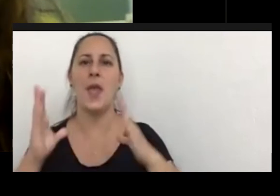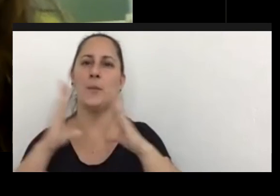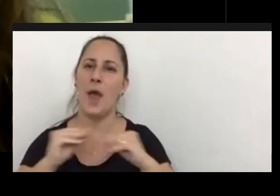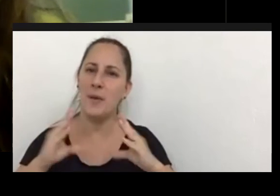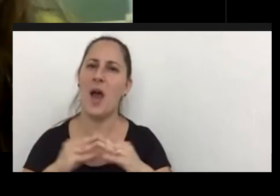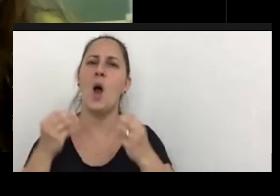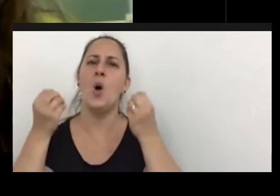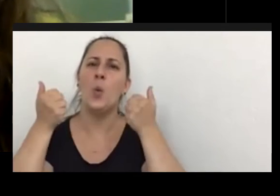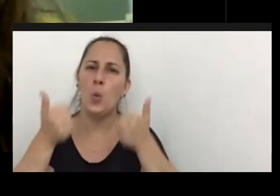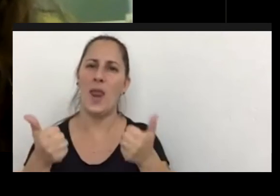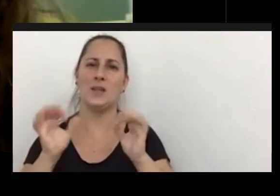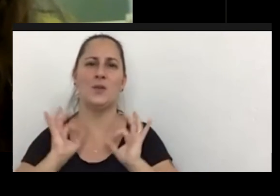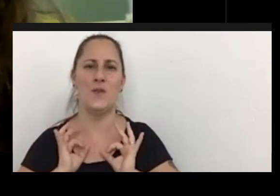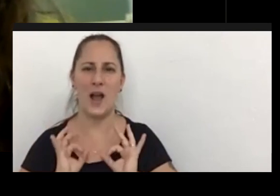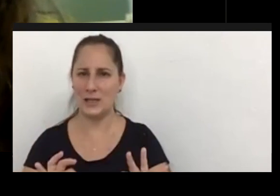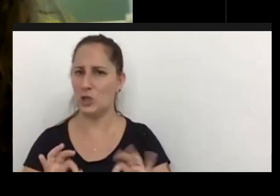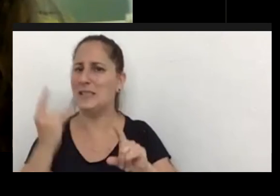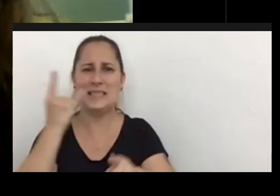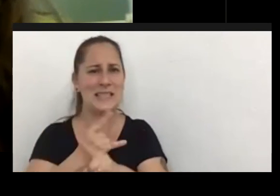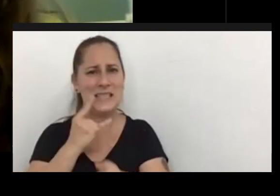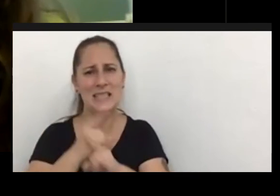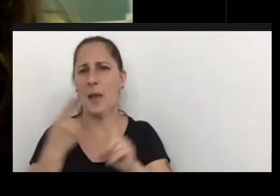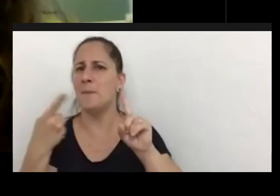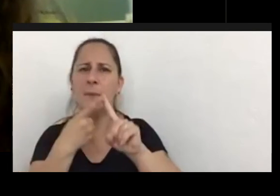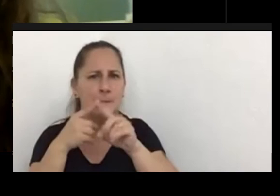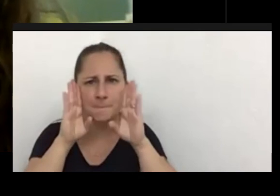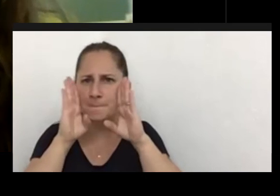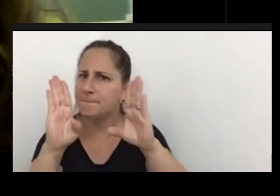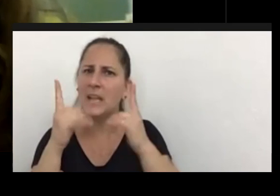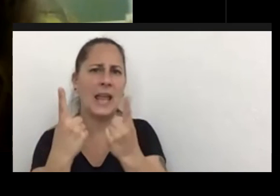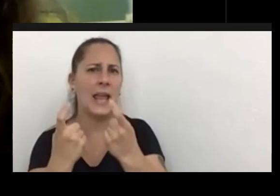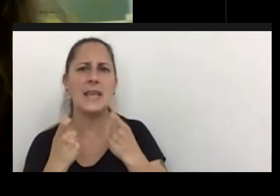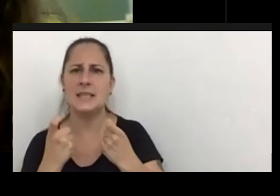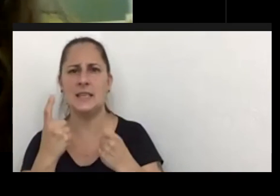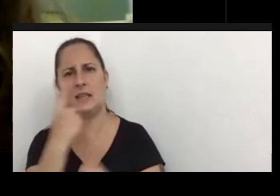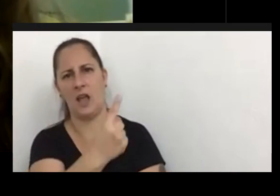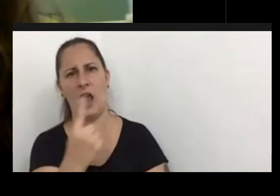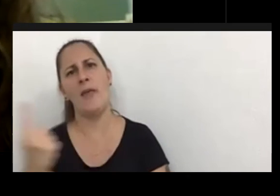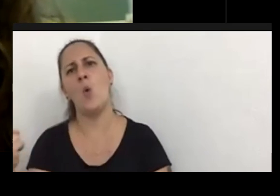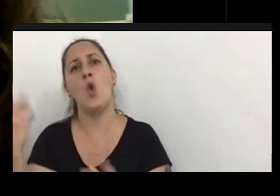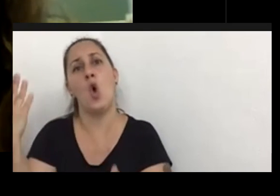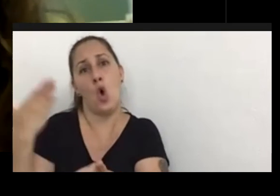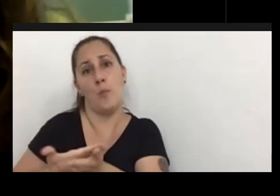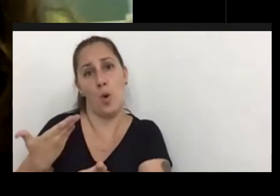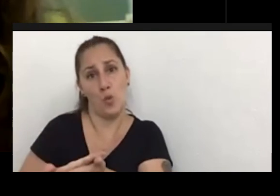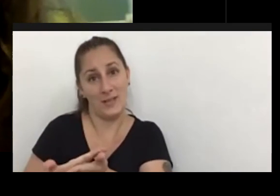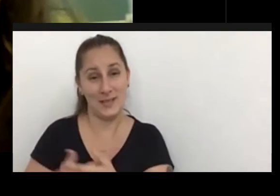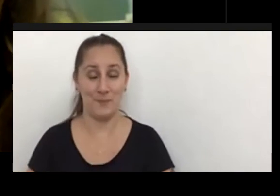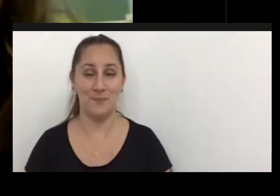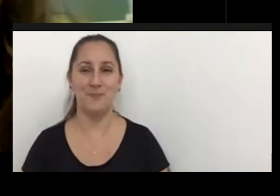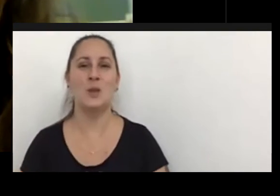estamos igual atentos a lo que necesiten o a lo que propongan. Así que bueno, muchísimas gracias a